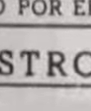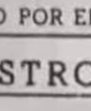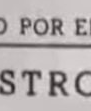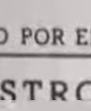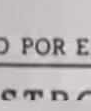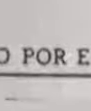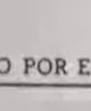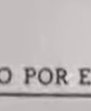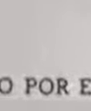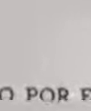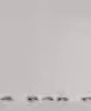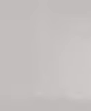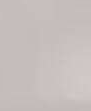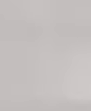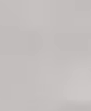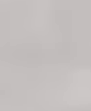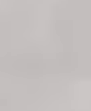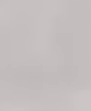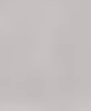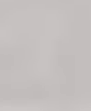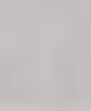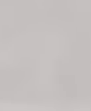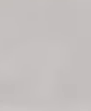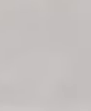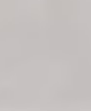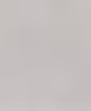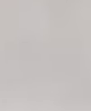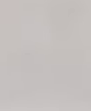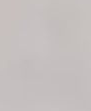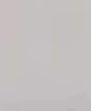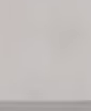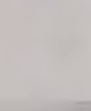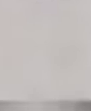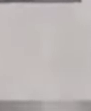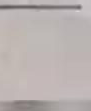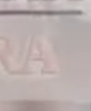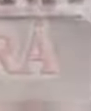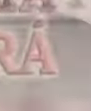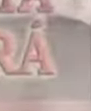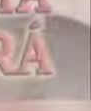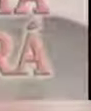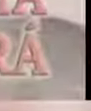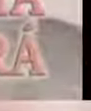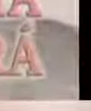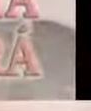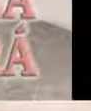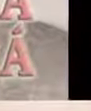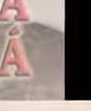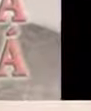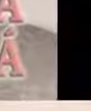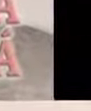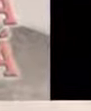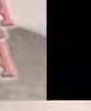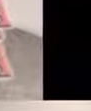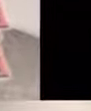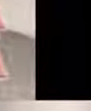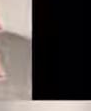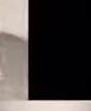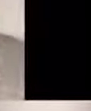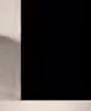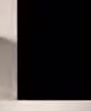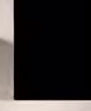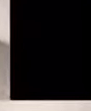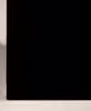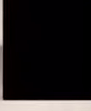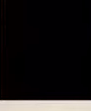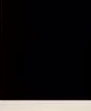autodefensa conocido como La historia me absolverá, considerado con toda razón como el documento político más importante del siglo